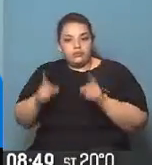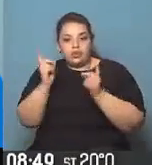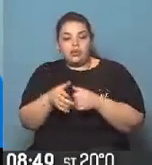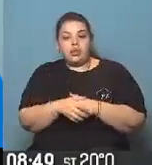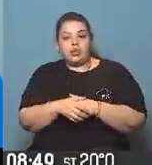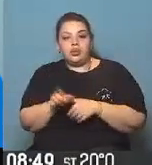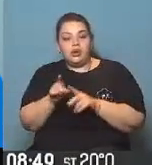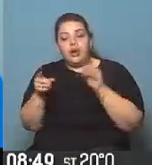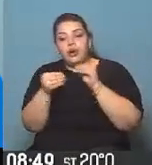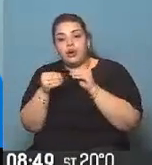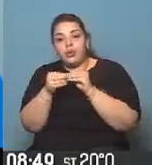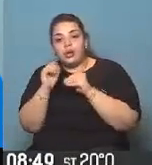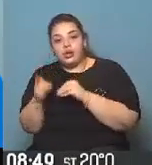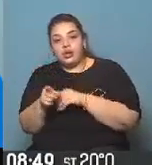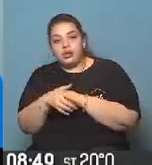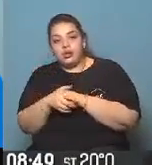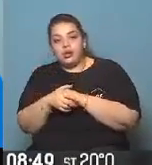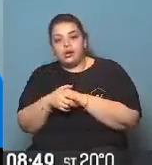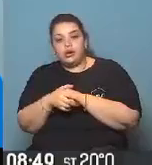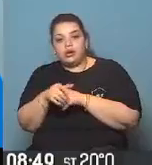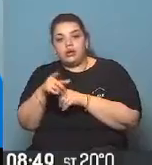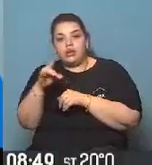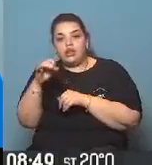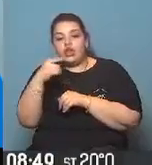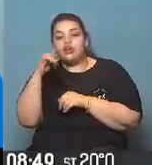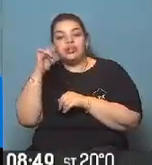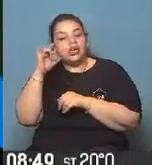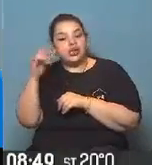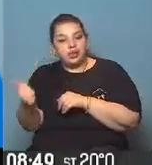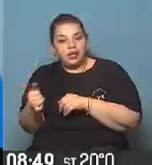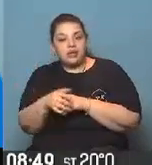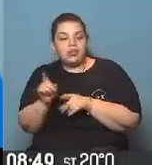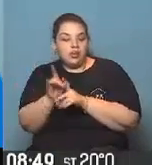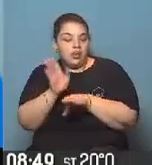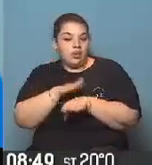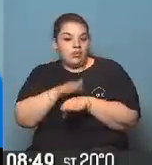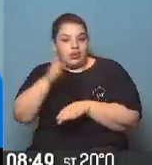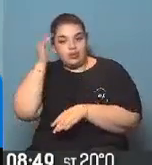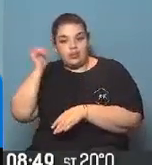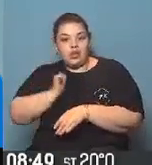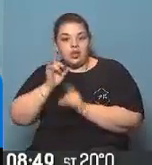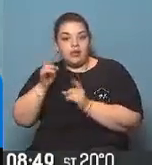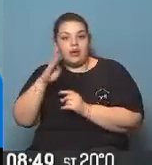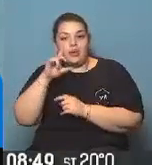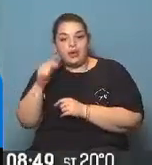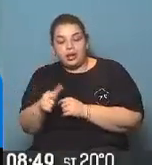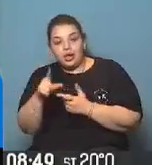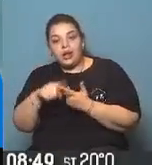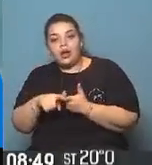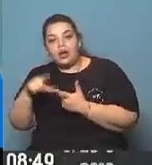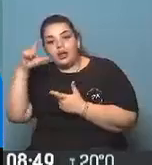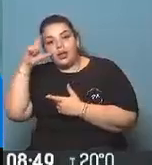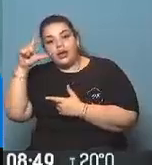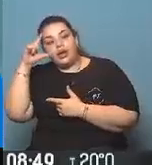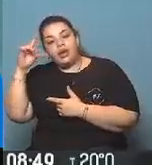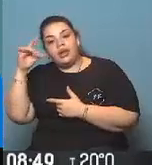mano derecha de Enrique Nosiglia, que era el encargado de inteligencia en temas militares, José Luis Vila, el edecán